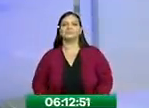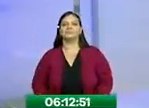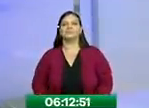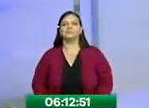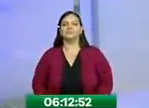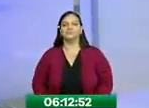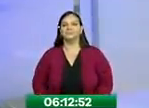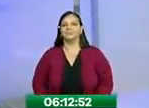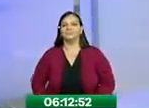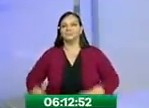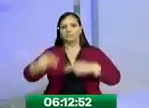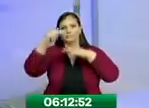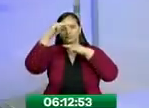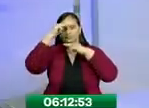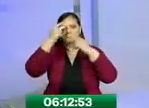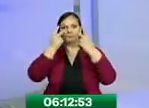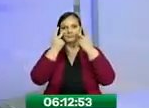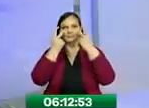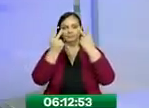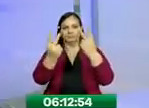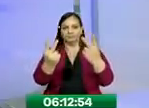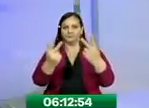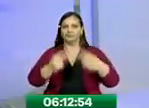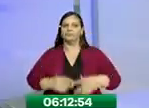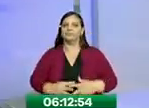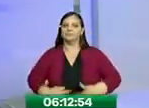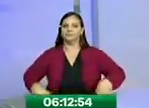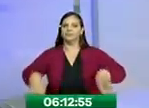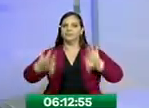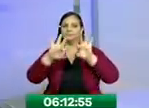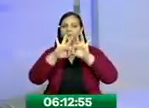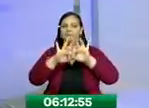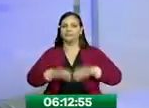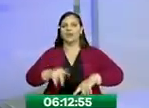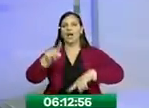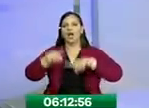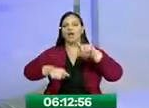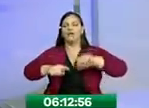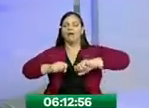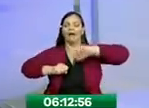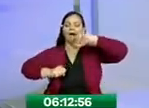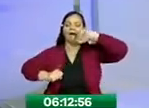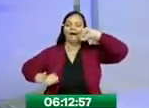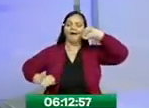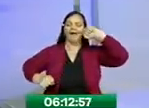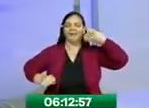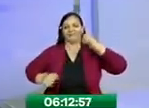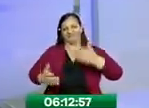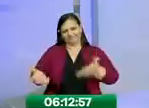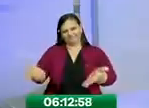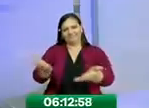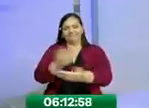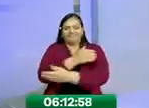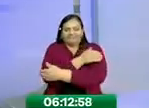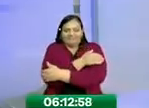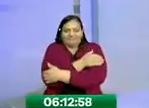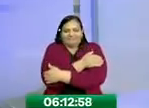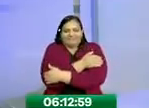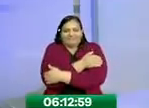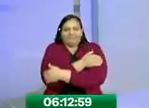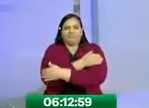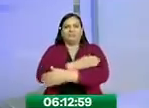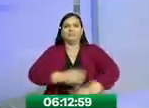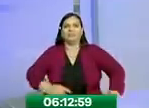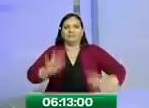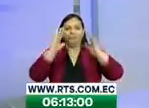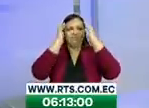estar informado como se debe. A toda la gente que está recién ahí levantándose, un abrazo enorme. Tranquilidad ante todo,